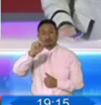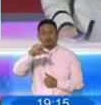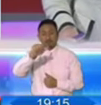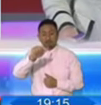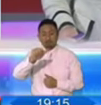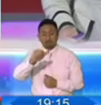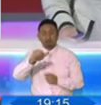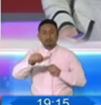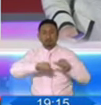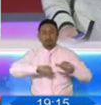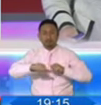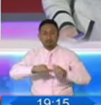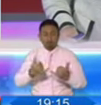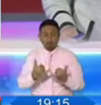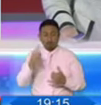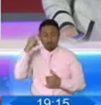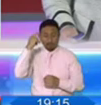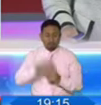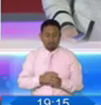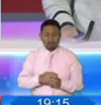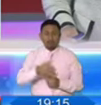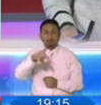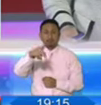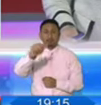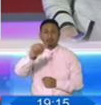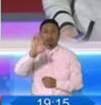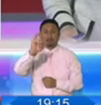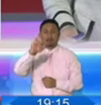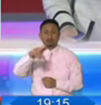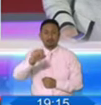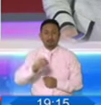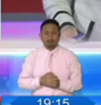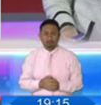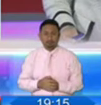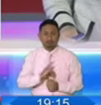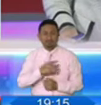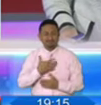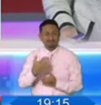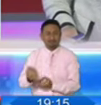el asesor del actual gobierno Ricardo Patiño. Patricia, cuéntanos.